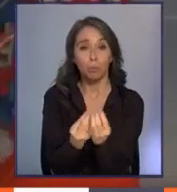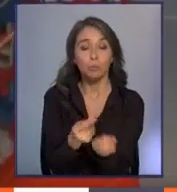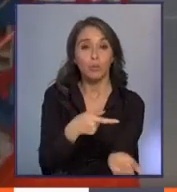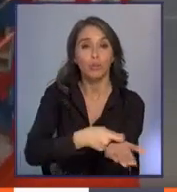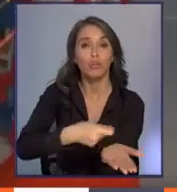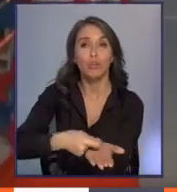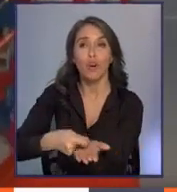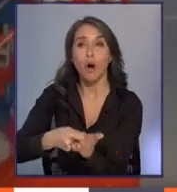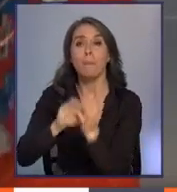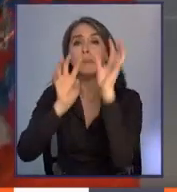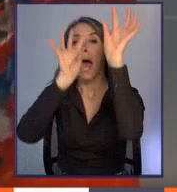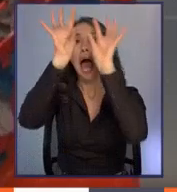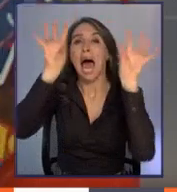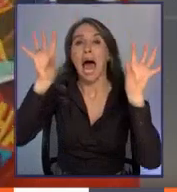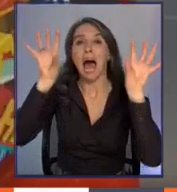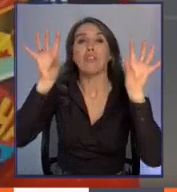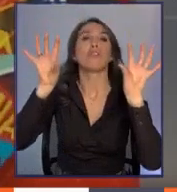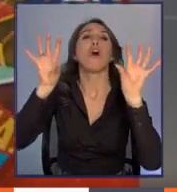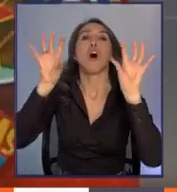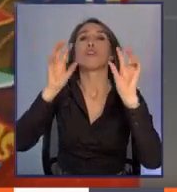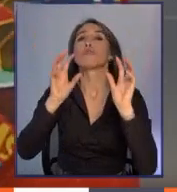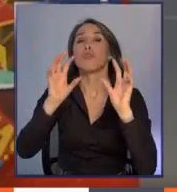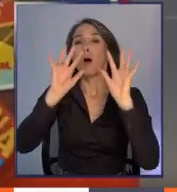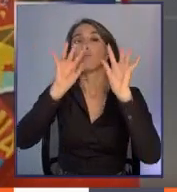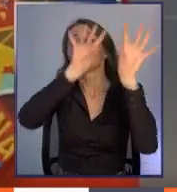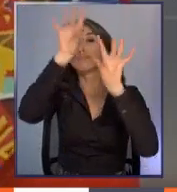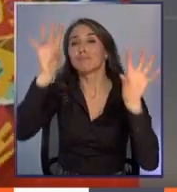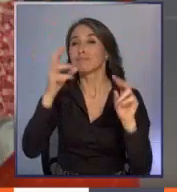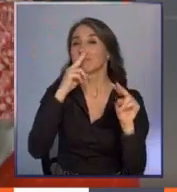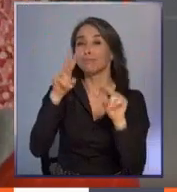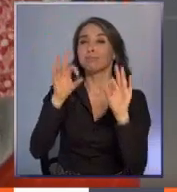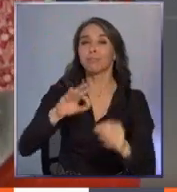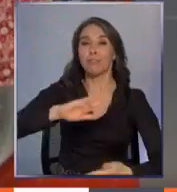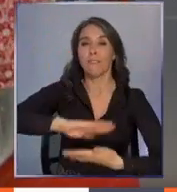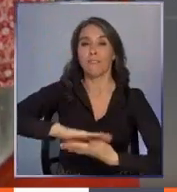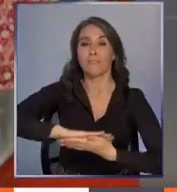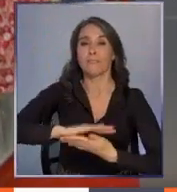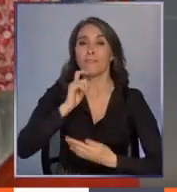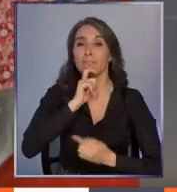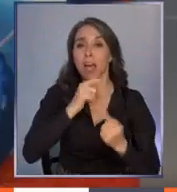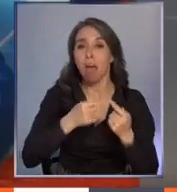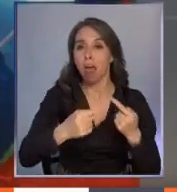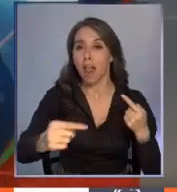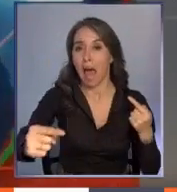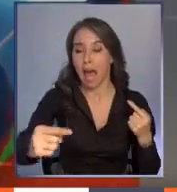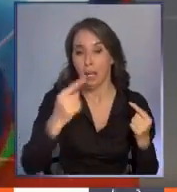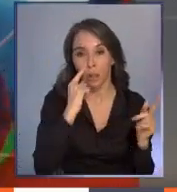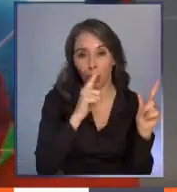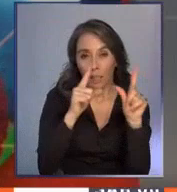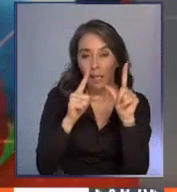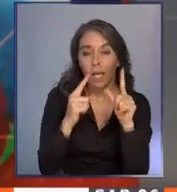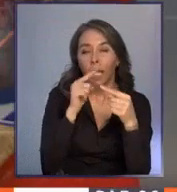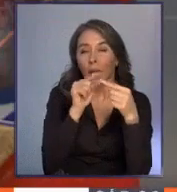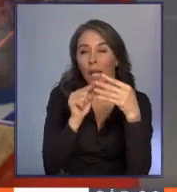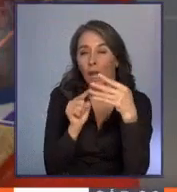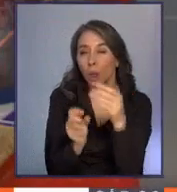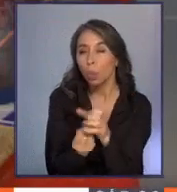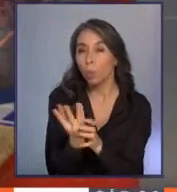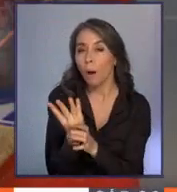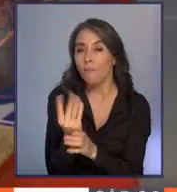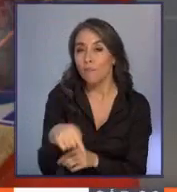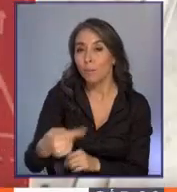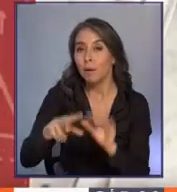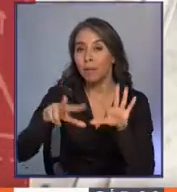comprando adornos y cotillón para disfrutar a tono este feriado largo. Conozca cuáles son las novedades que trae este